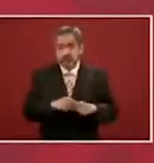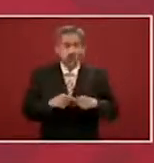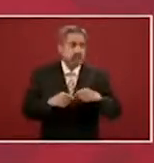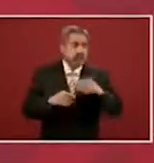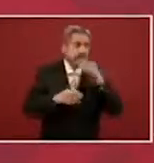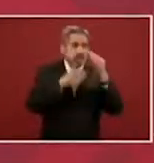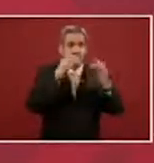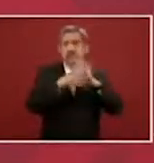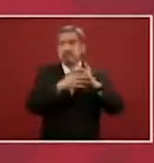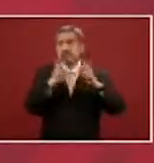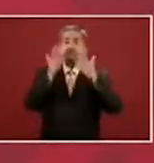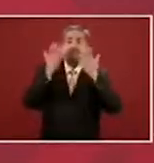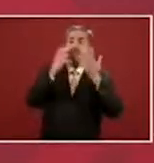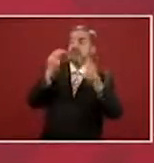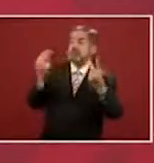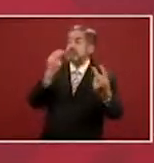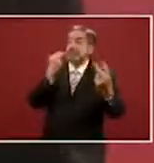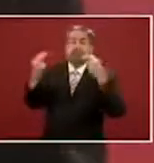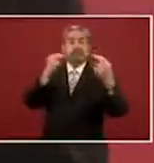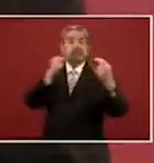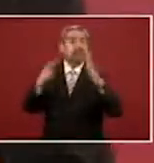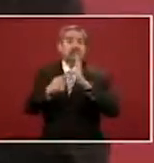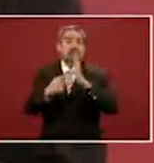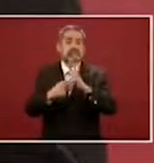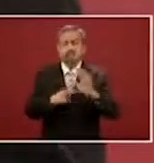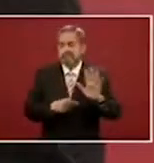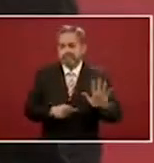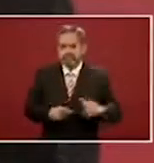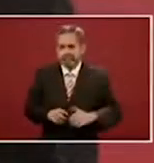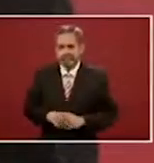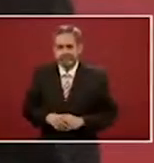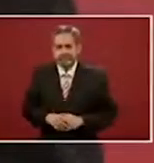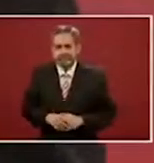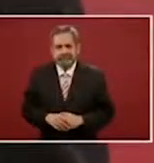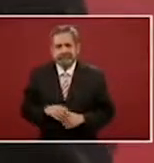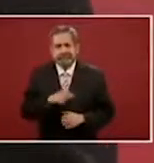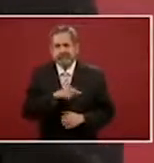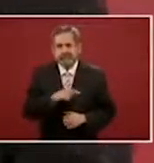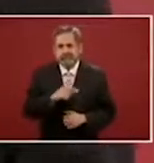publicitario, propagandístico, pero sin mucha